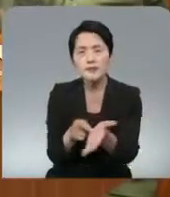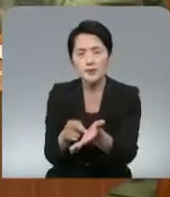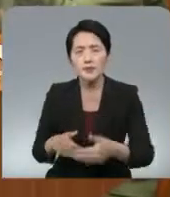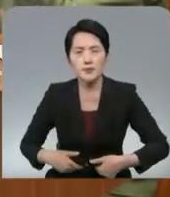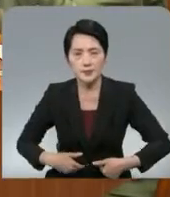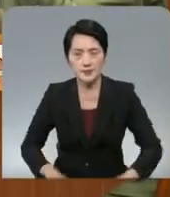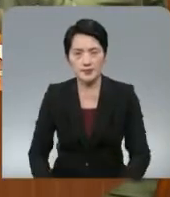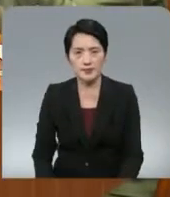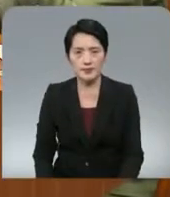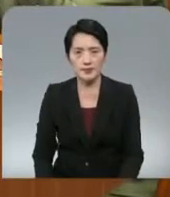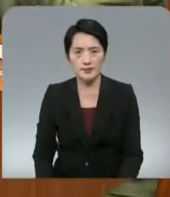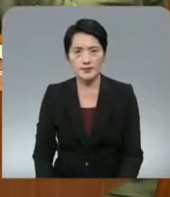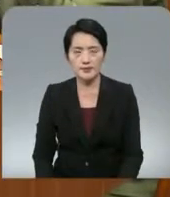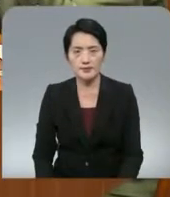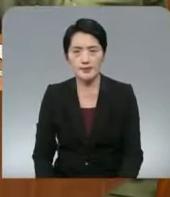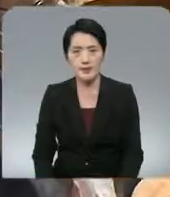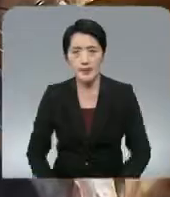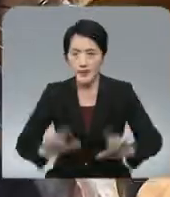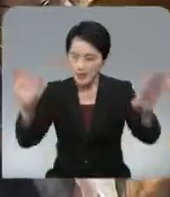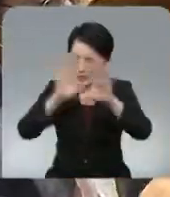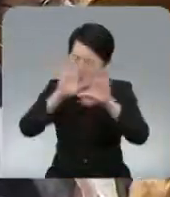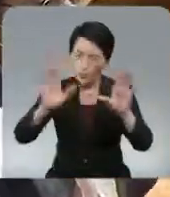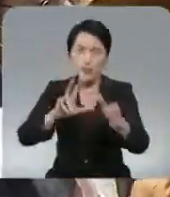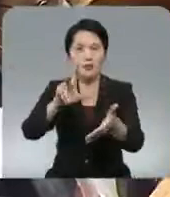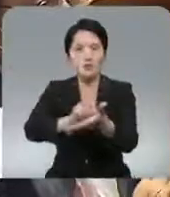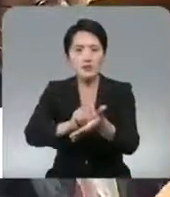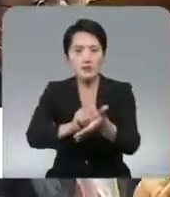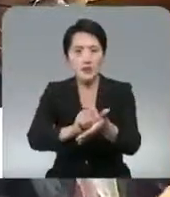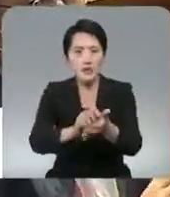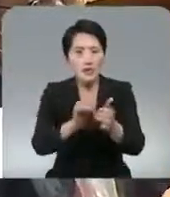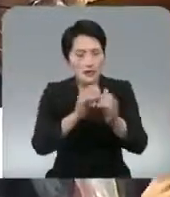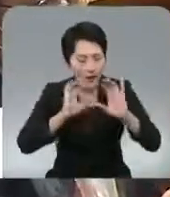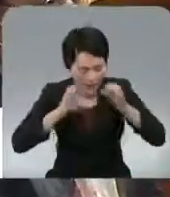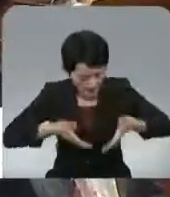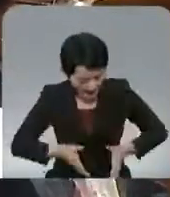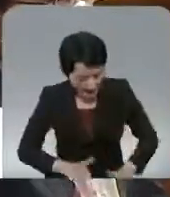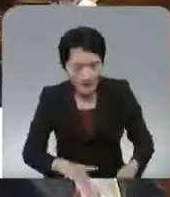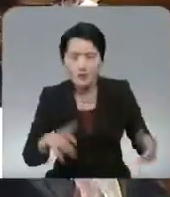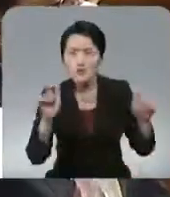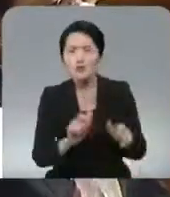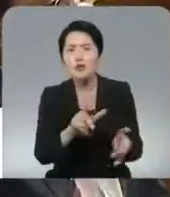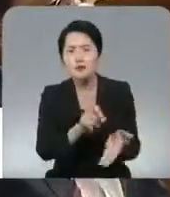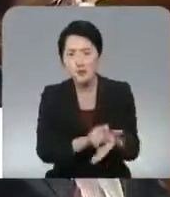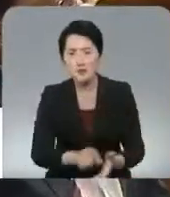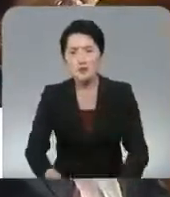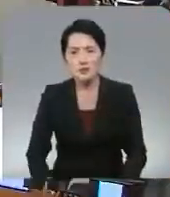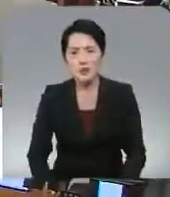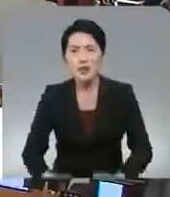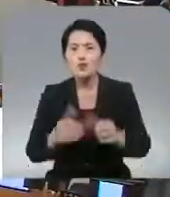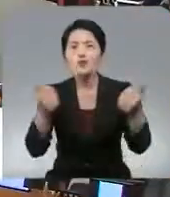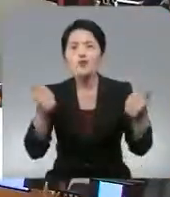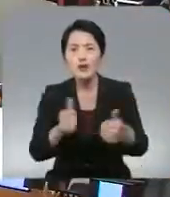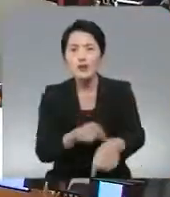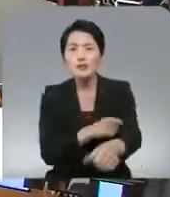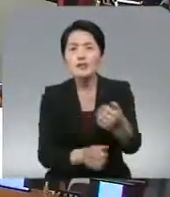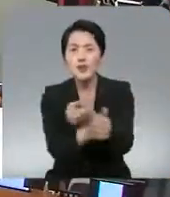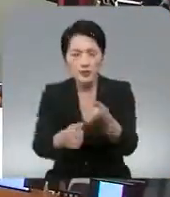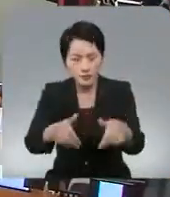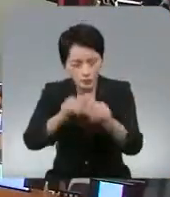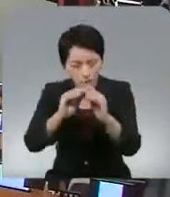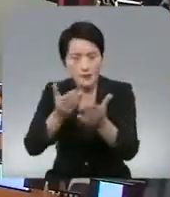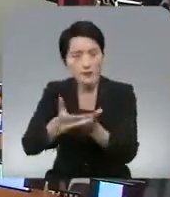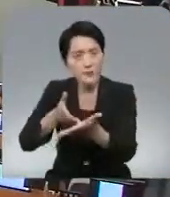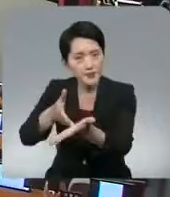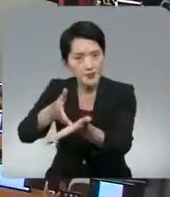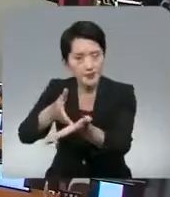su inquietud ante la nueva ley norcoreana que justifica el desarrollo de armas nucleares proponiendo relajar o endurecer las sanciones con Tapias